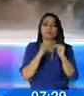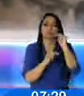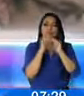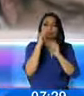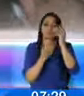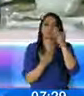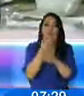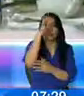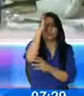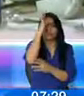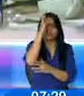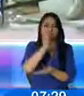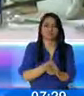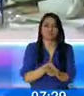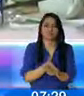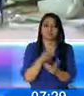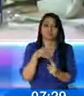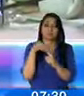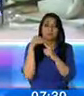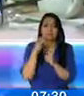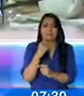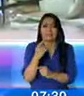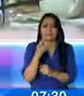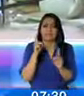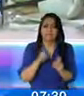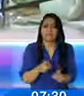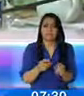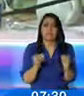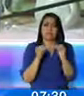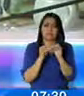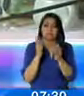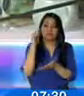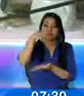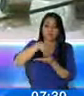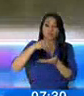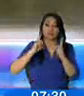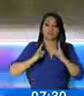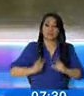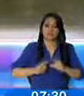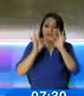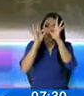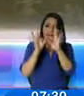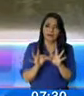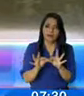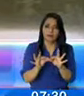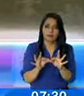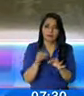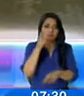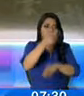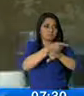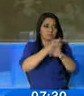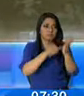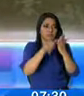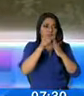nuevos hospitales que es primordial dijo repotenciar los subcentros de salud he dispuesto a la señora ministra de salud que deje de